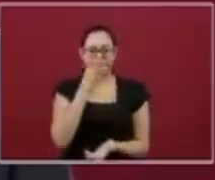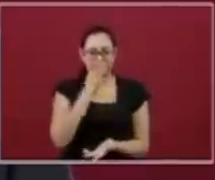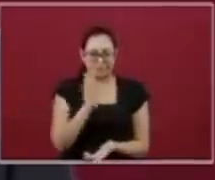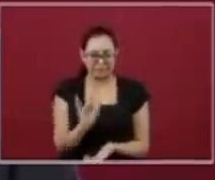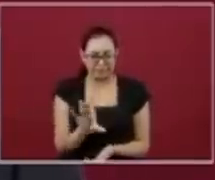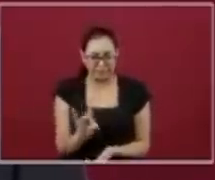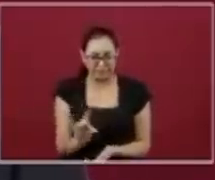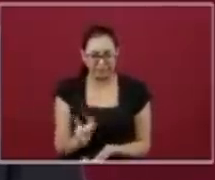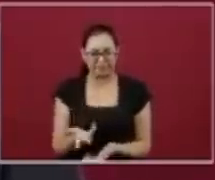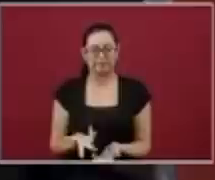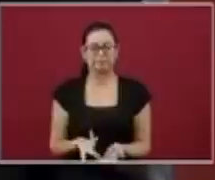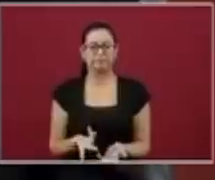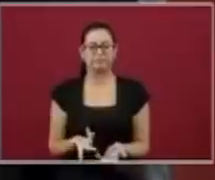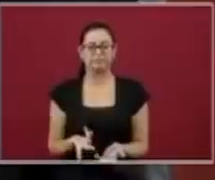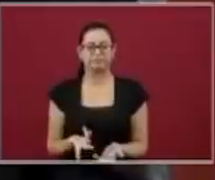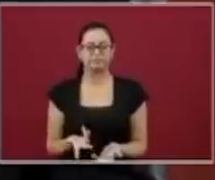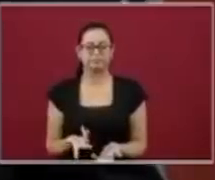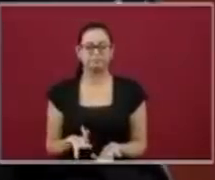que